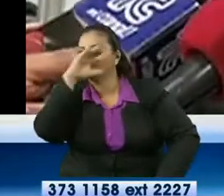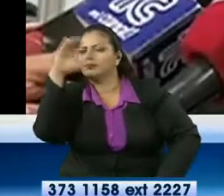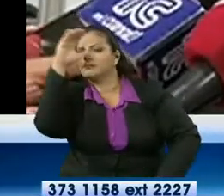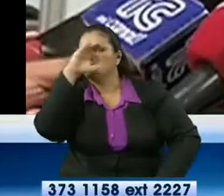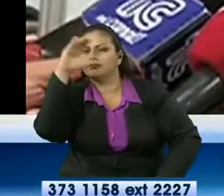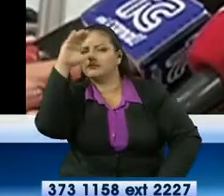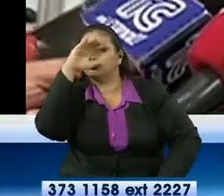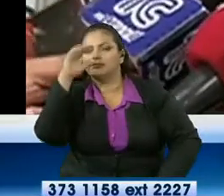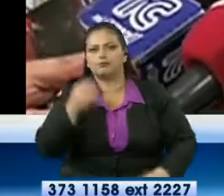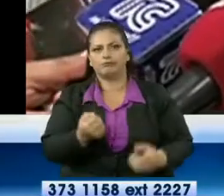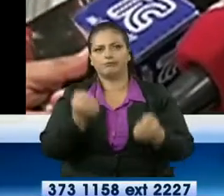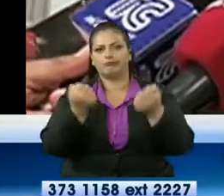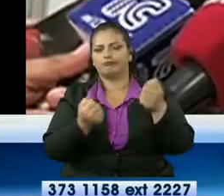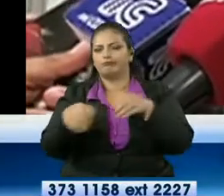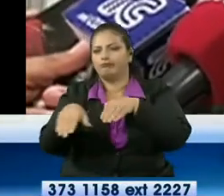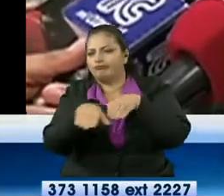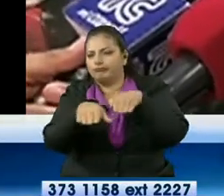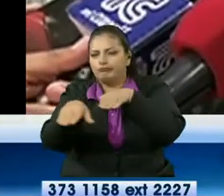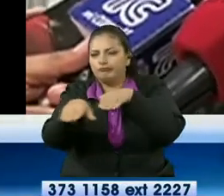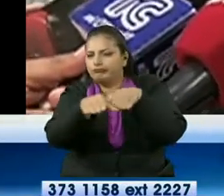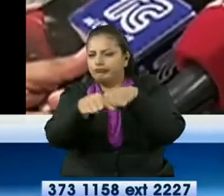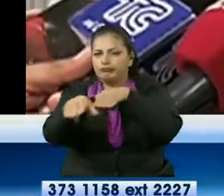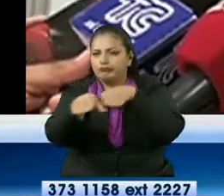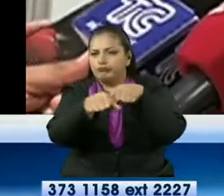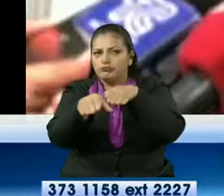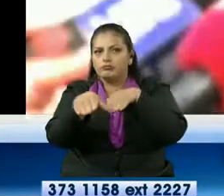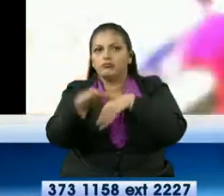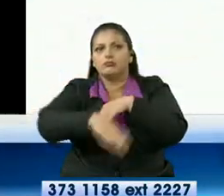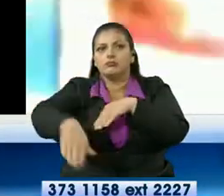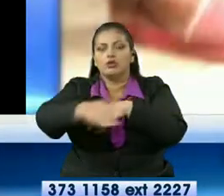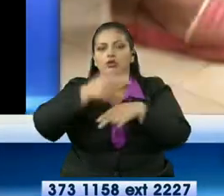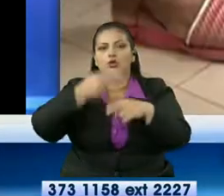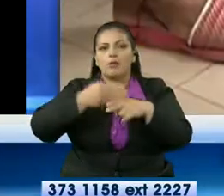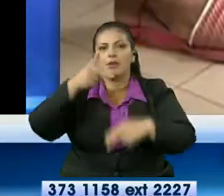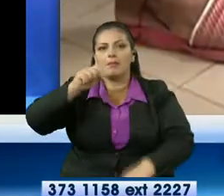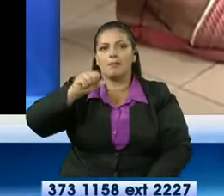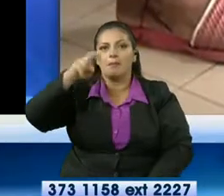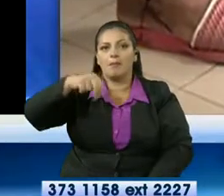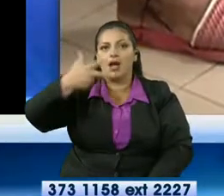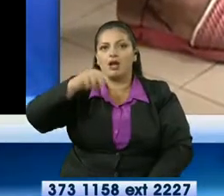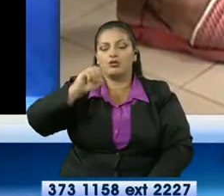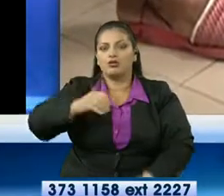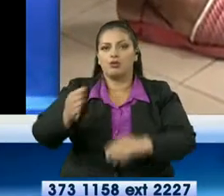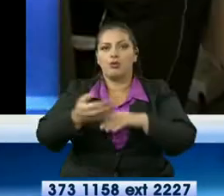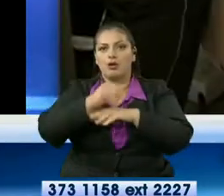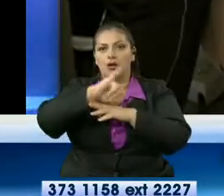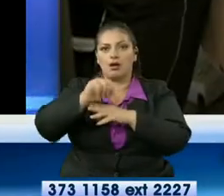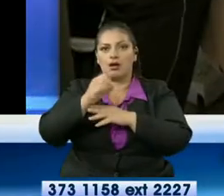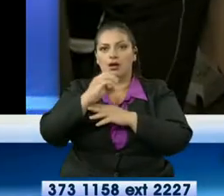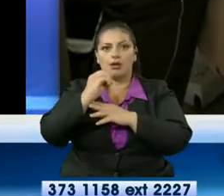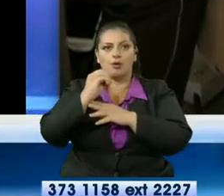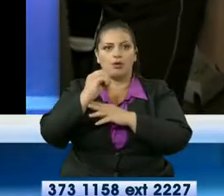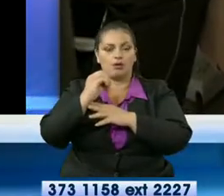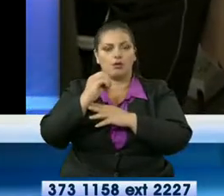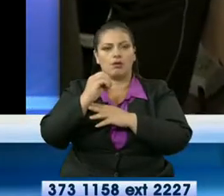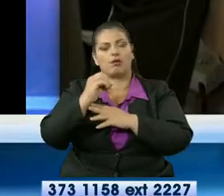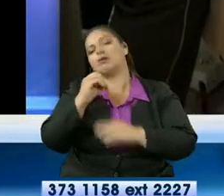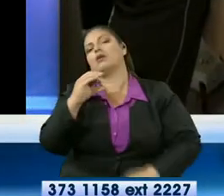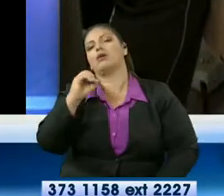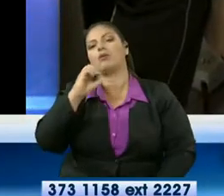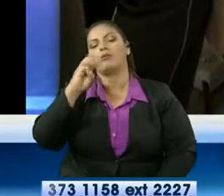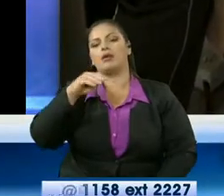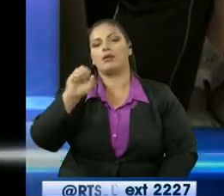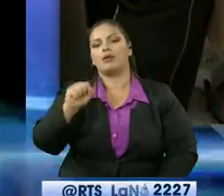misma que se desde la cooperativa Pancho Jácome hasta la entrada de la 8, por la vía